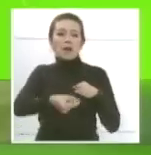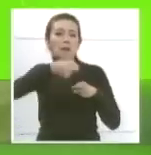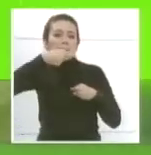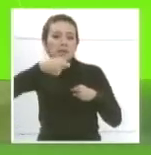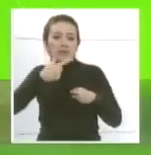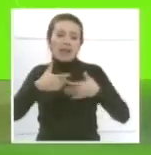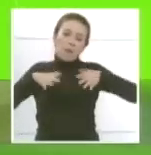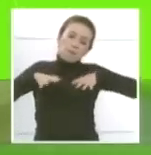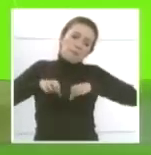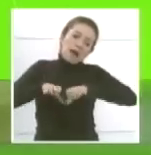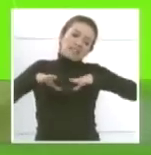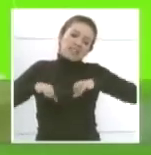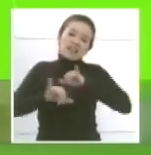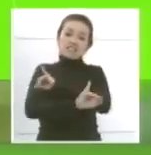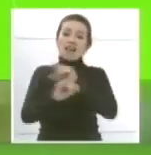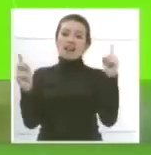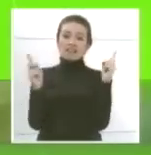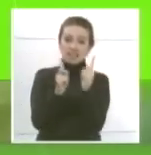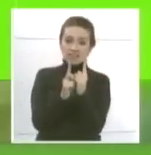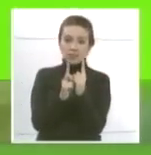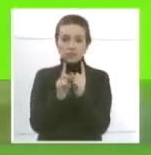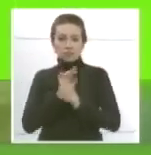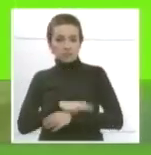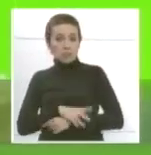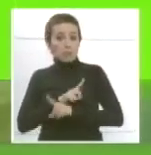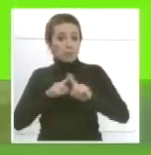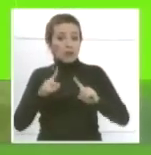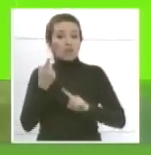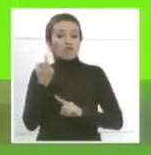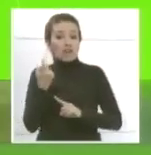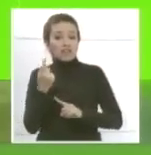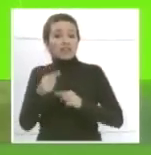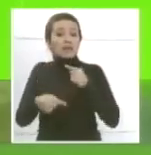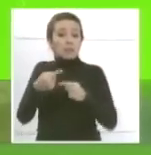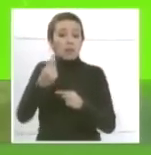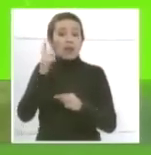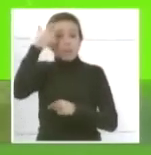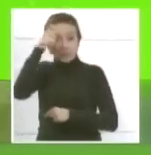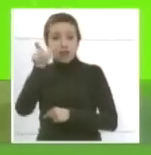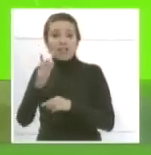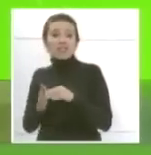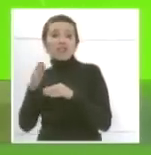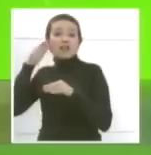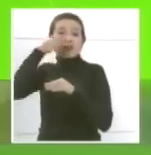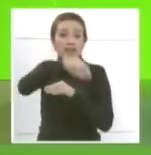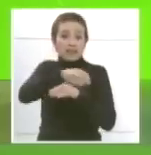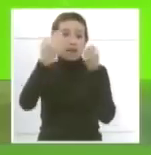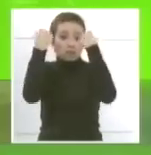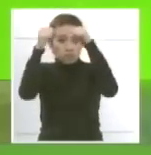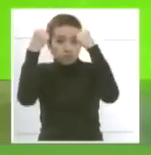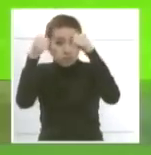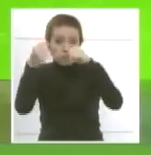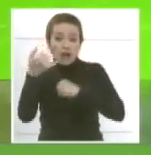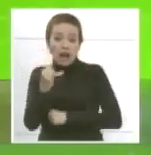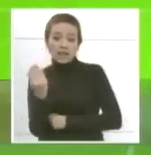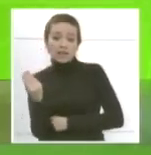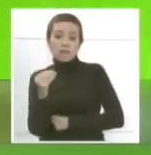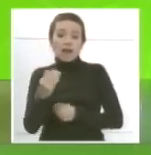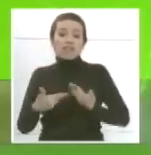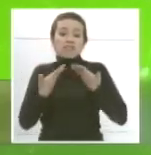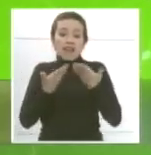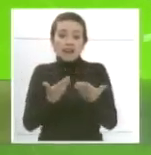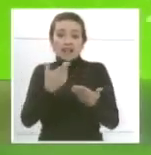sabrosito. Pero después de eso tiene que venir la rehabilitación. Hay que recapacitar al paciente. Hay que aumentar la masa